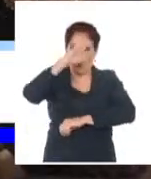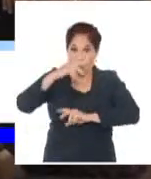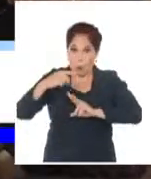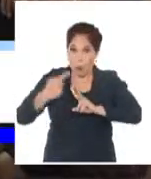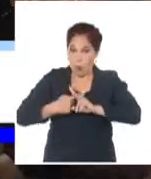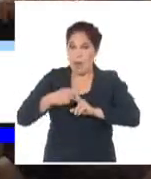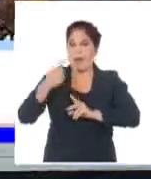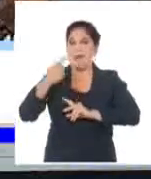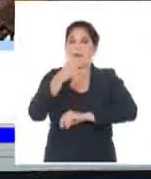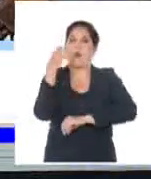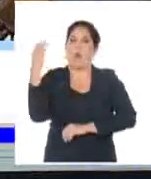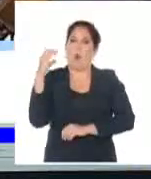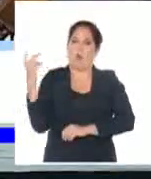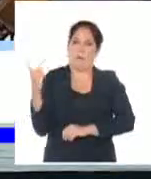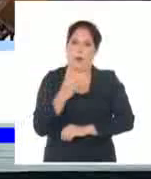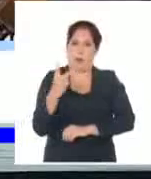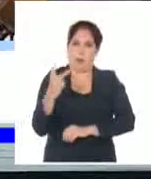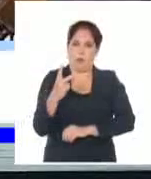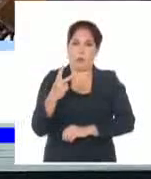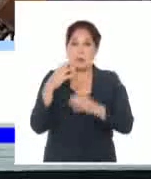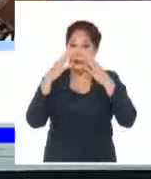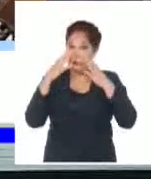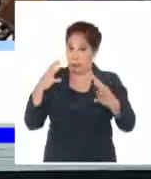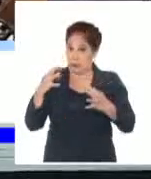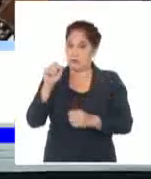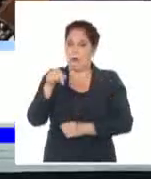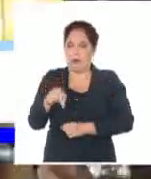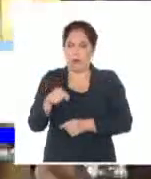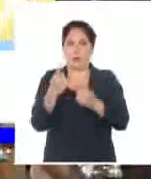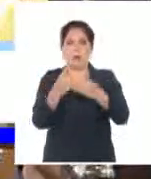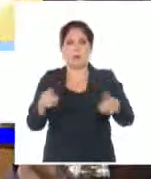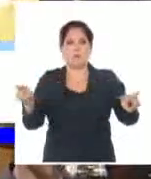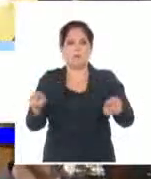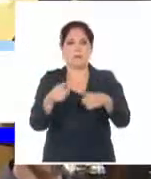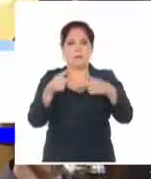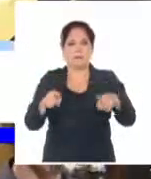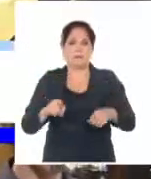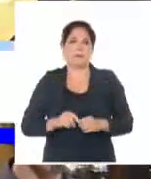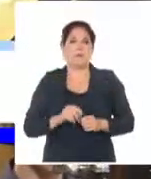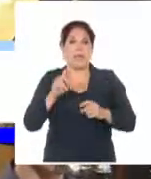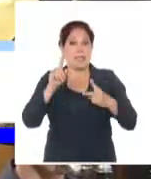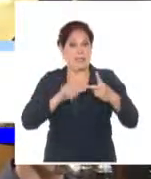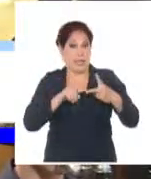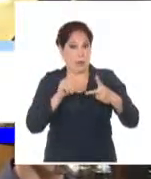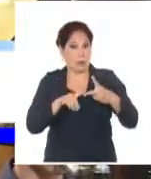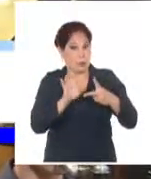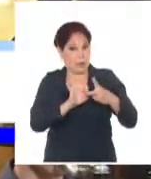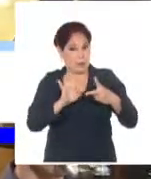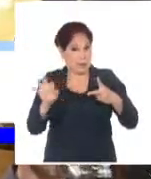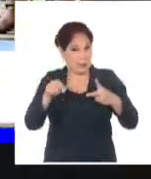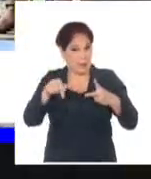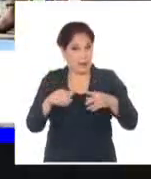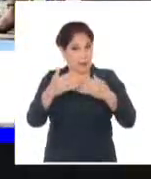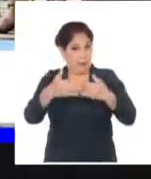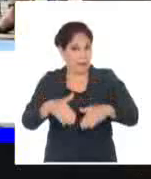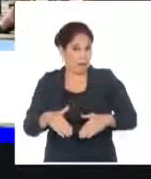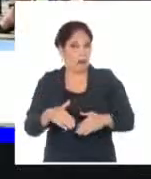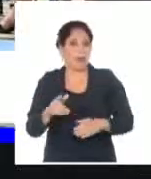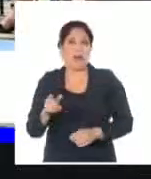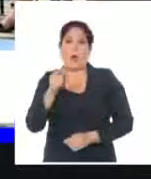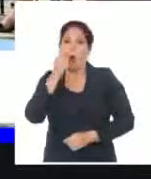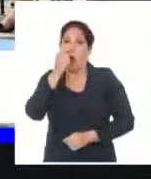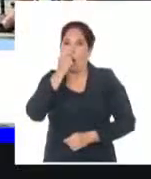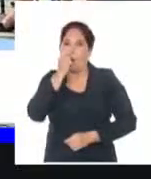Blas Emilio Atebortúa y el cubano Alejandro García Caturla. Para el segundo y más especial momento de esta gala, llegó a escena el